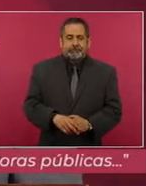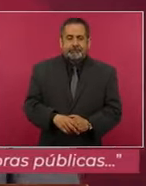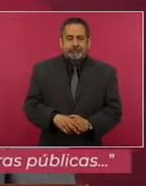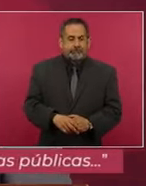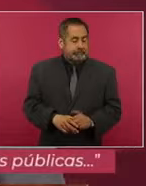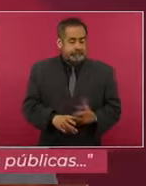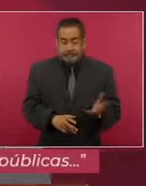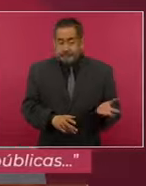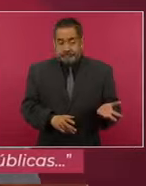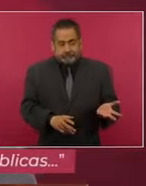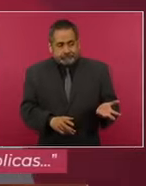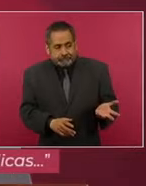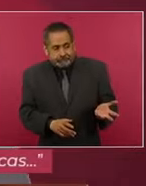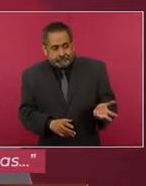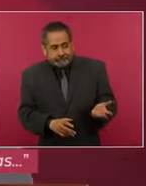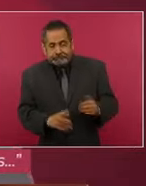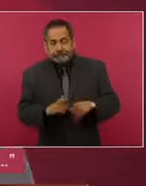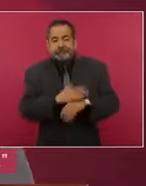Porque ya